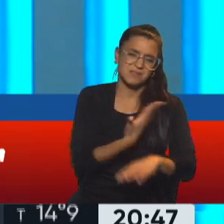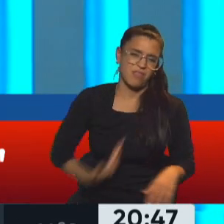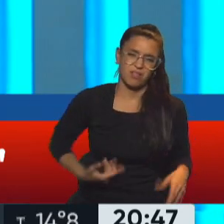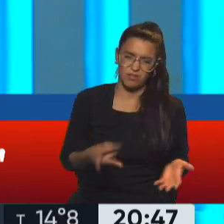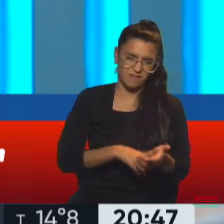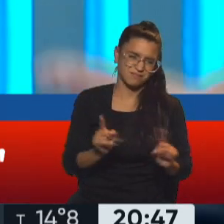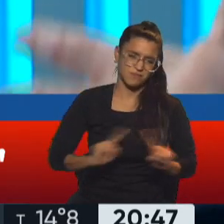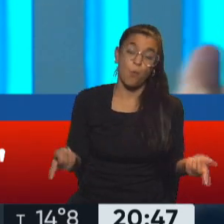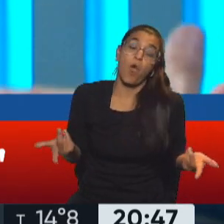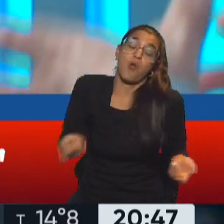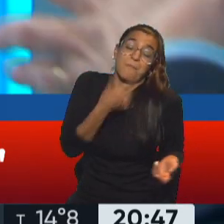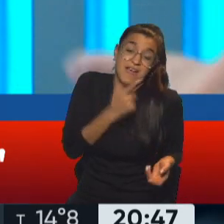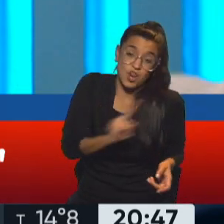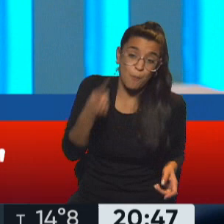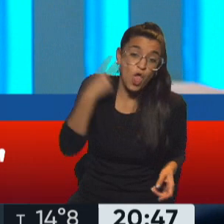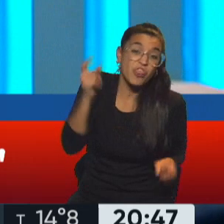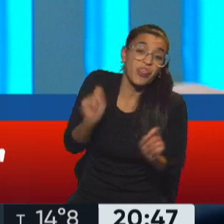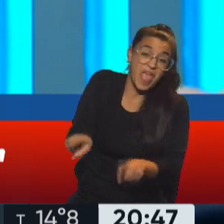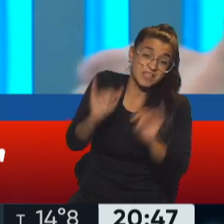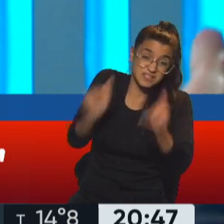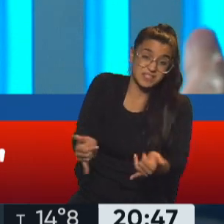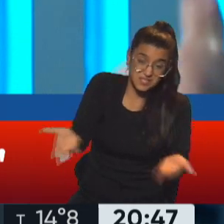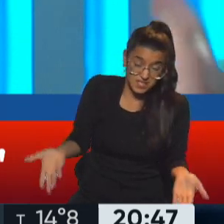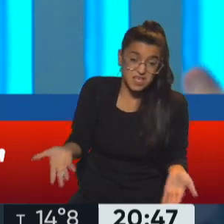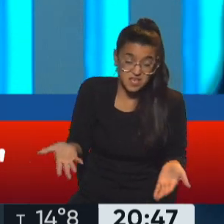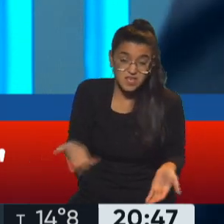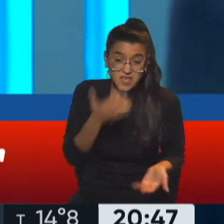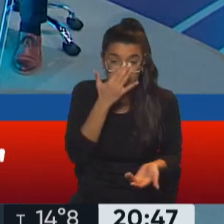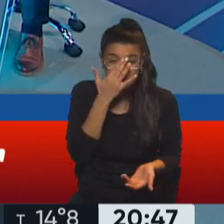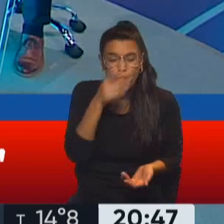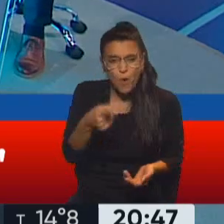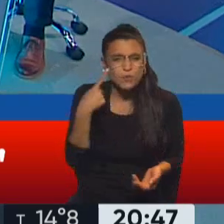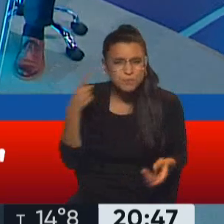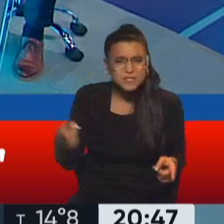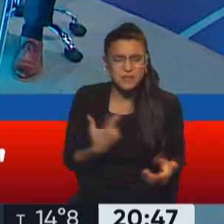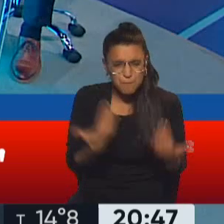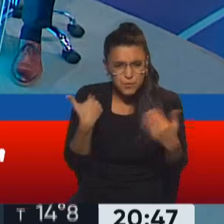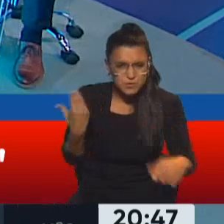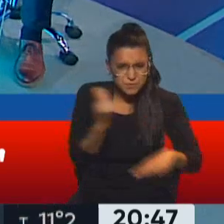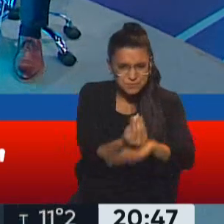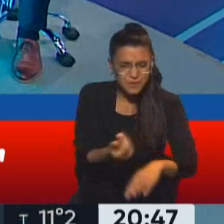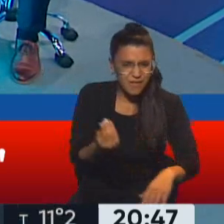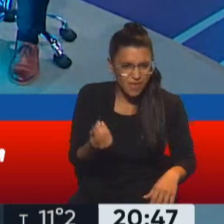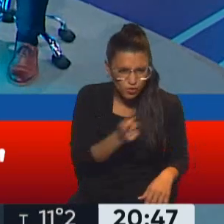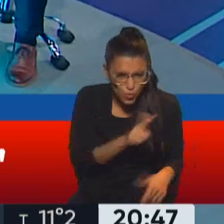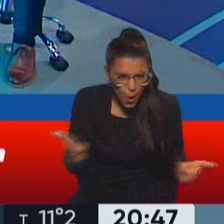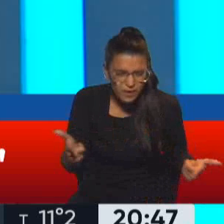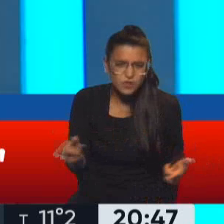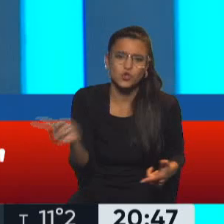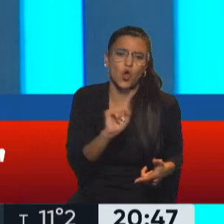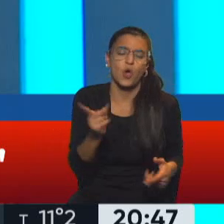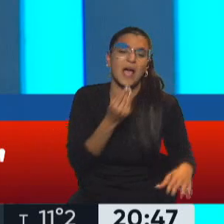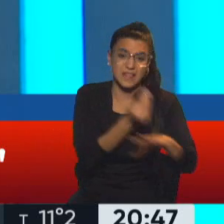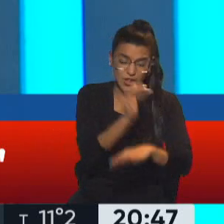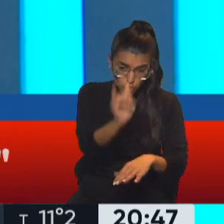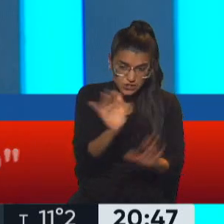no. Por sus ideas liberales que llevaron al país a la ruina. ¿Vos creés que realmente no tiene posibilidad de ser candidato él? No, candidato sí